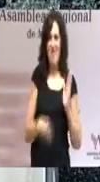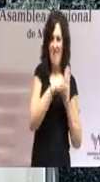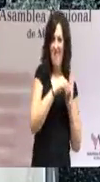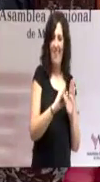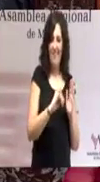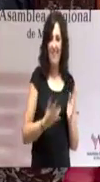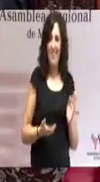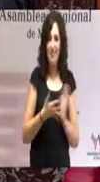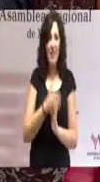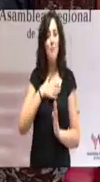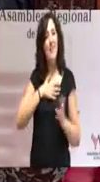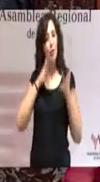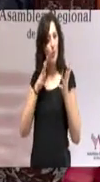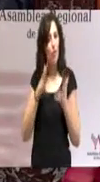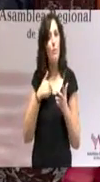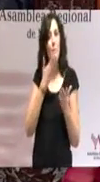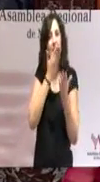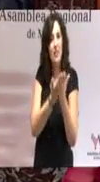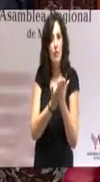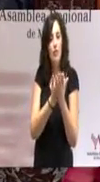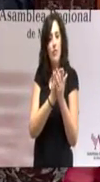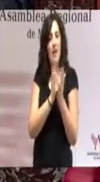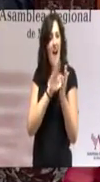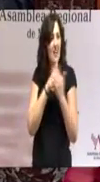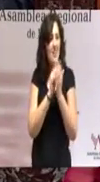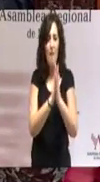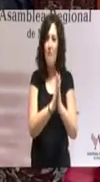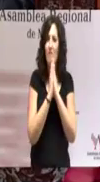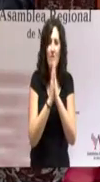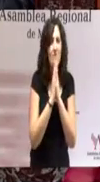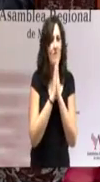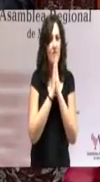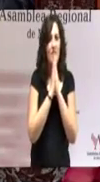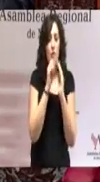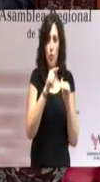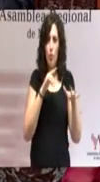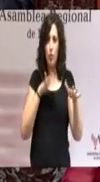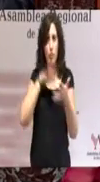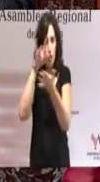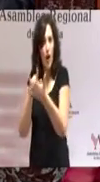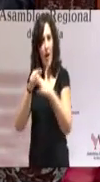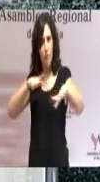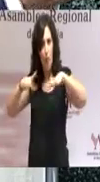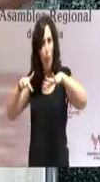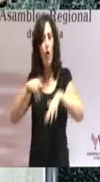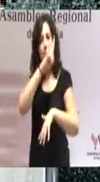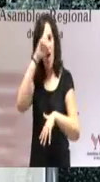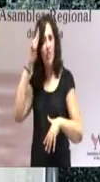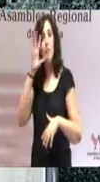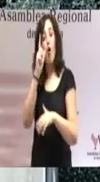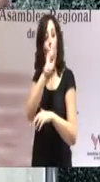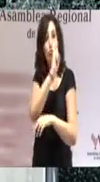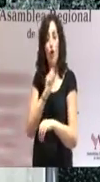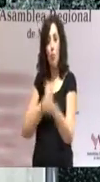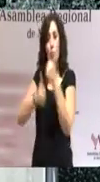mi petición, me atrevo a suplicárselo, muévase en Madrid, y ustedes también, que se le van a adelantar